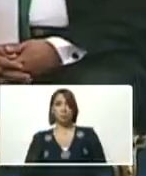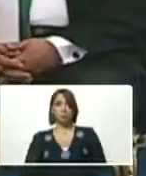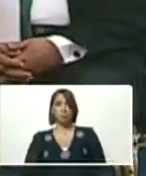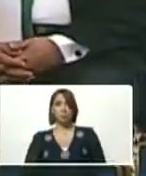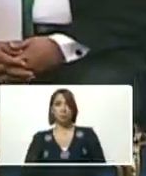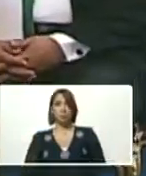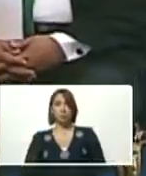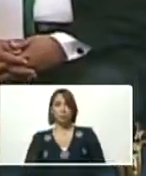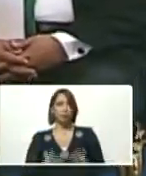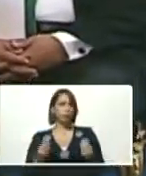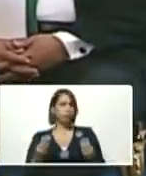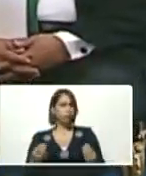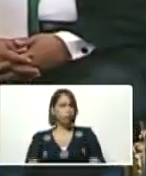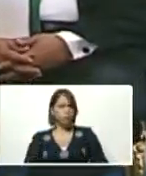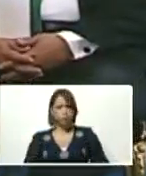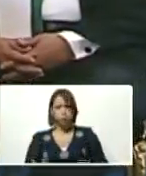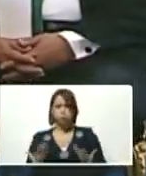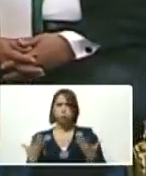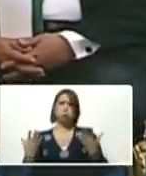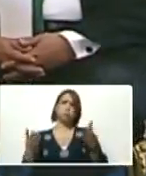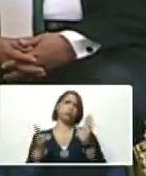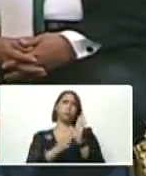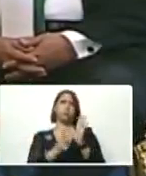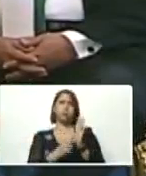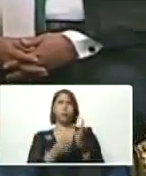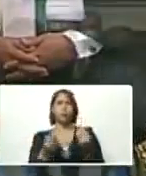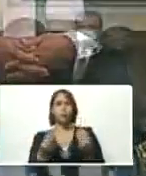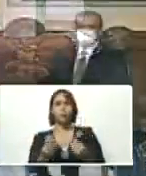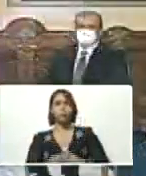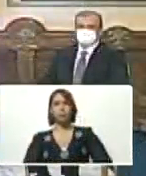cargado de verdades,